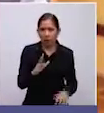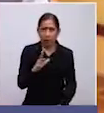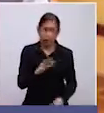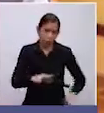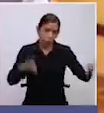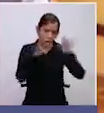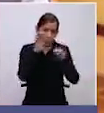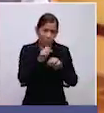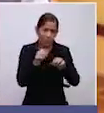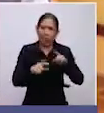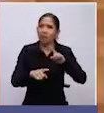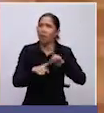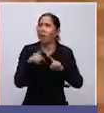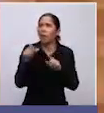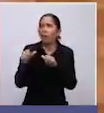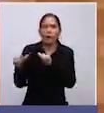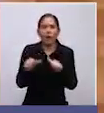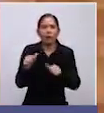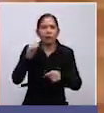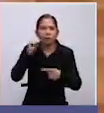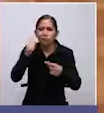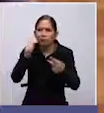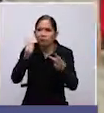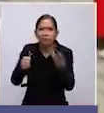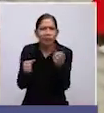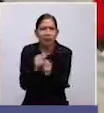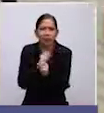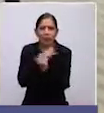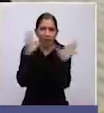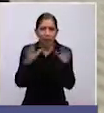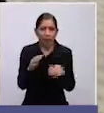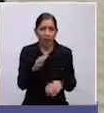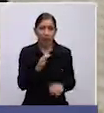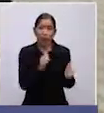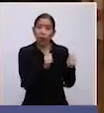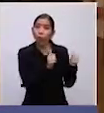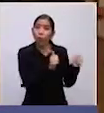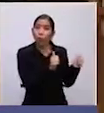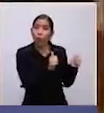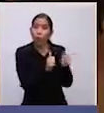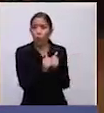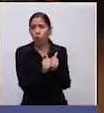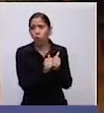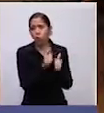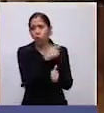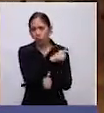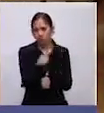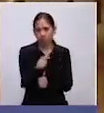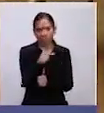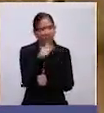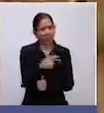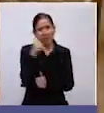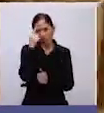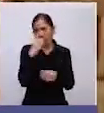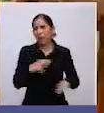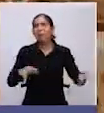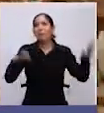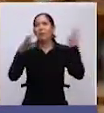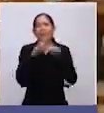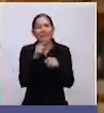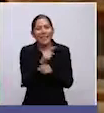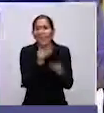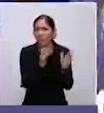también acciones concretas con ellas, no solo por ellos, sino con ellos, que creo que ese es el chip, esa es la cosita que nos